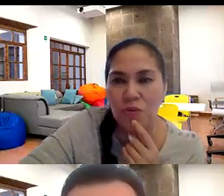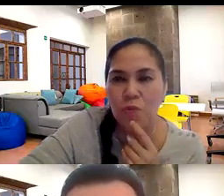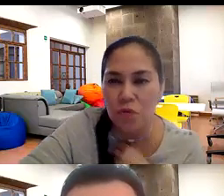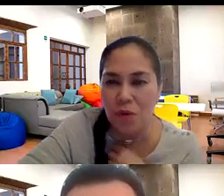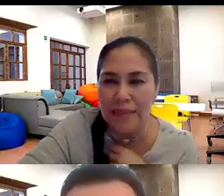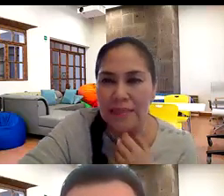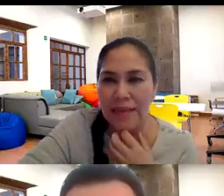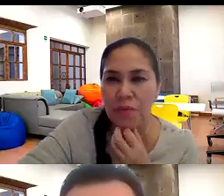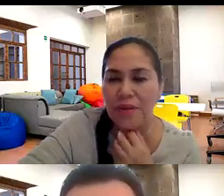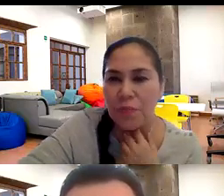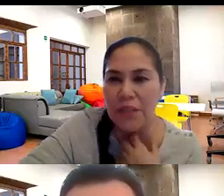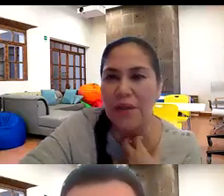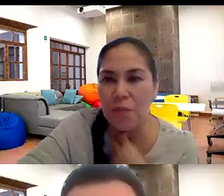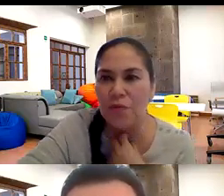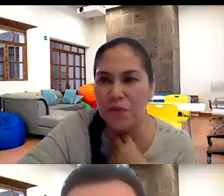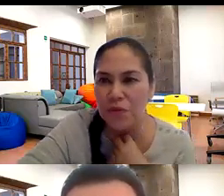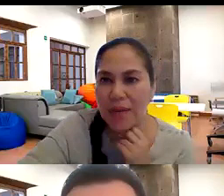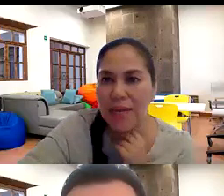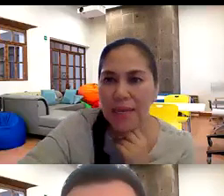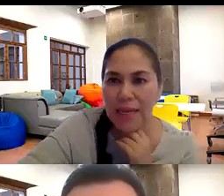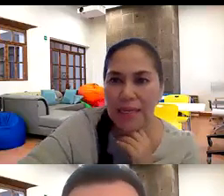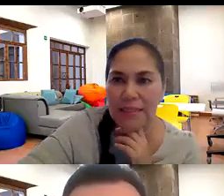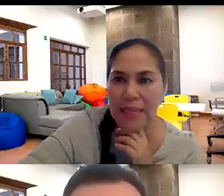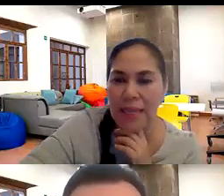que sus postulantes tengan un respaldo de algún profesor.